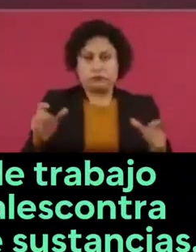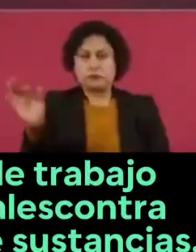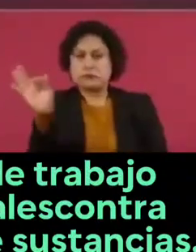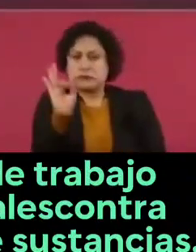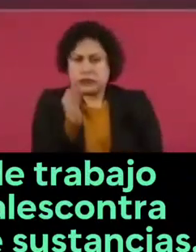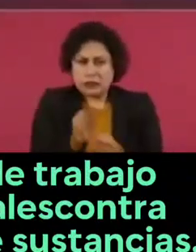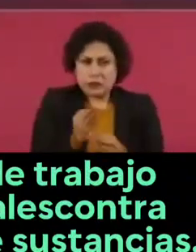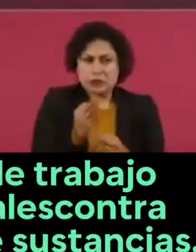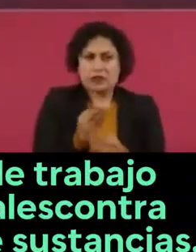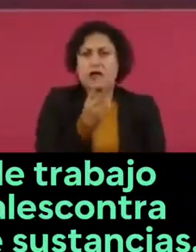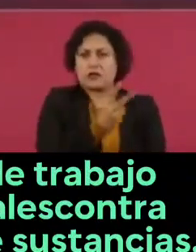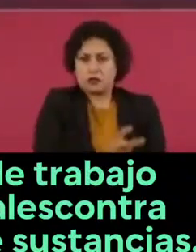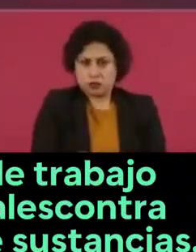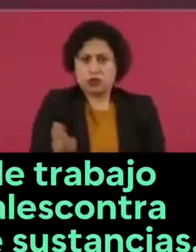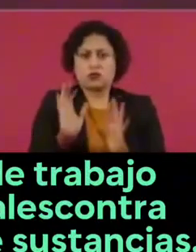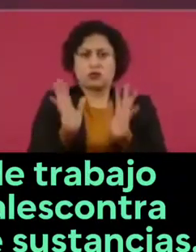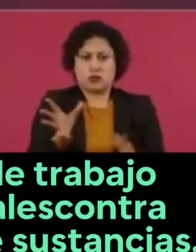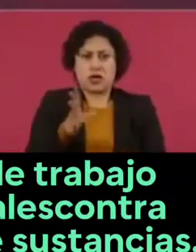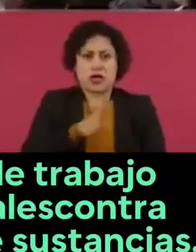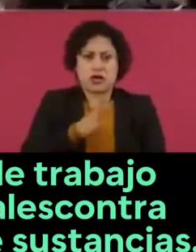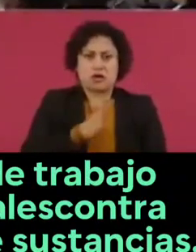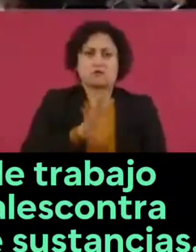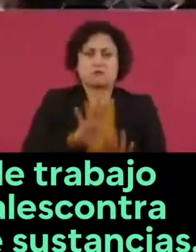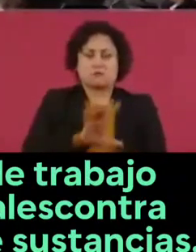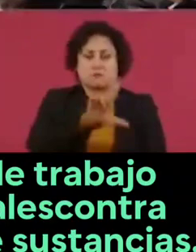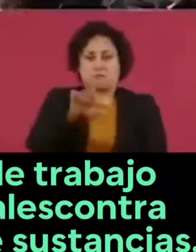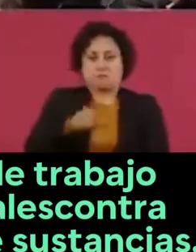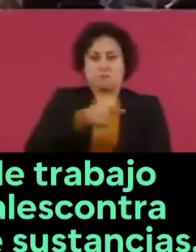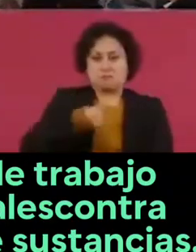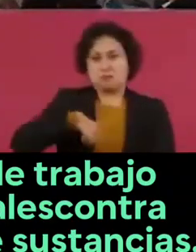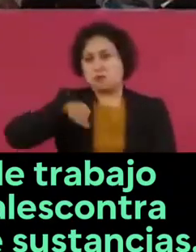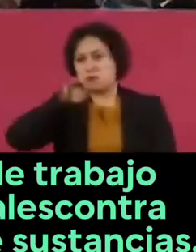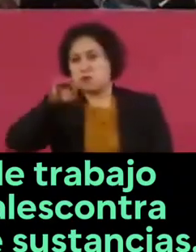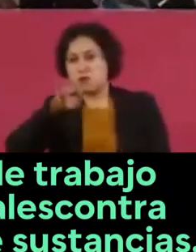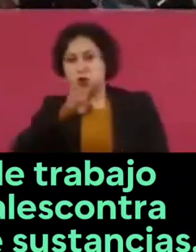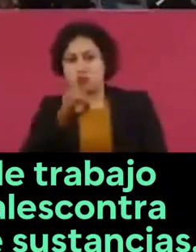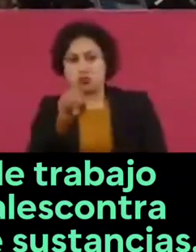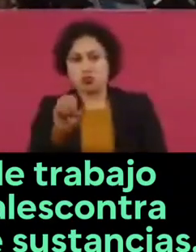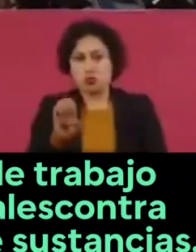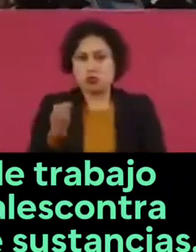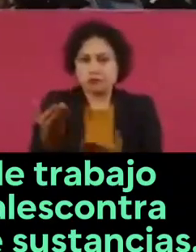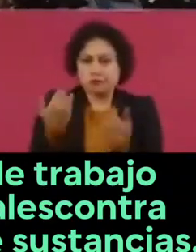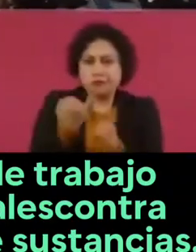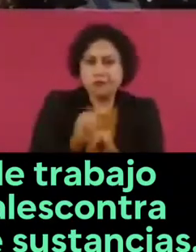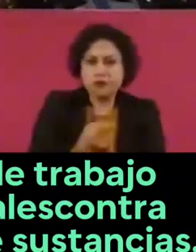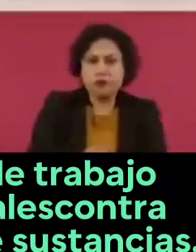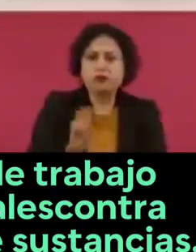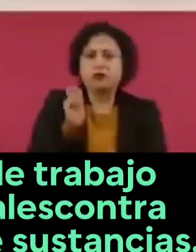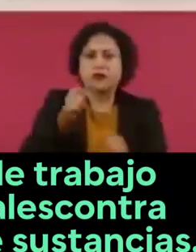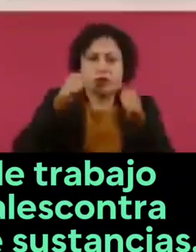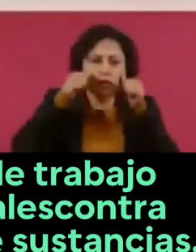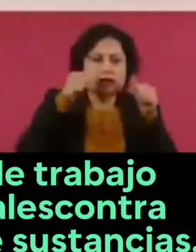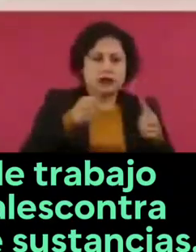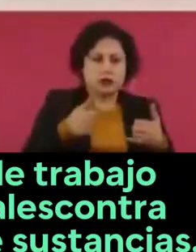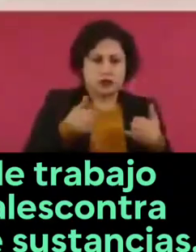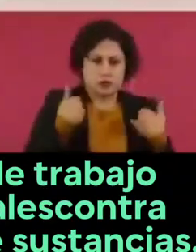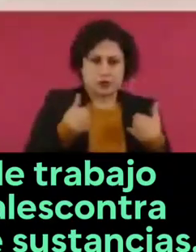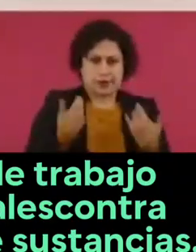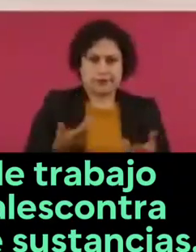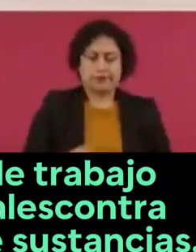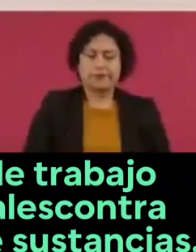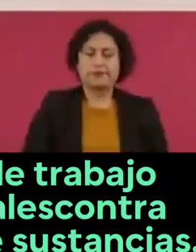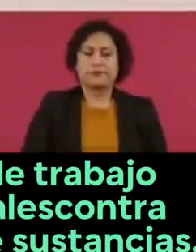vamos a preguntar a Azuel cómo va ese plan de atención a los jóvenes. Pero sí es muy